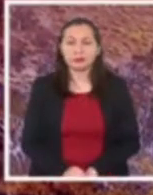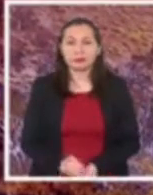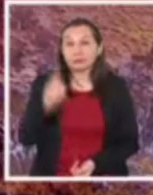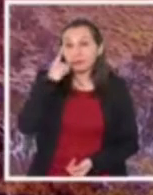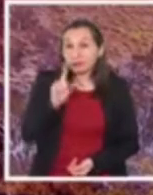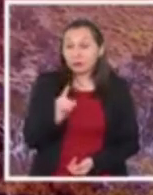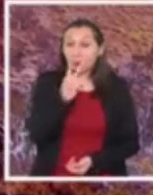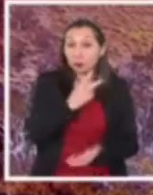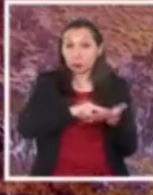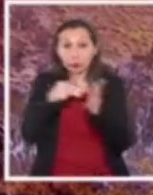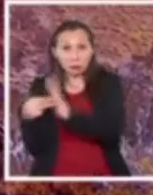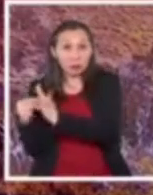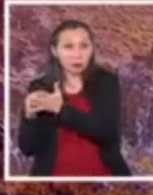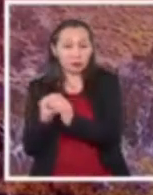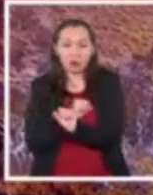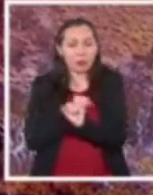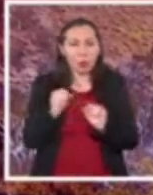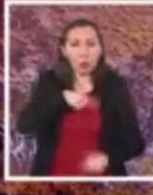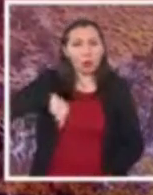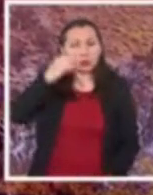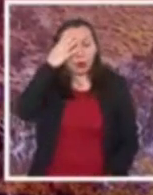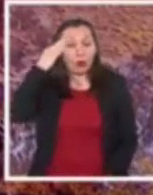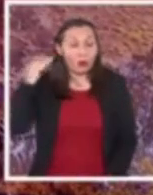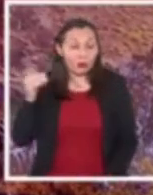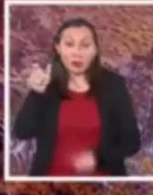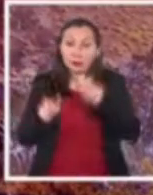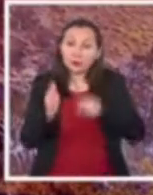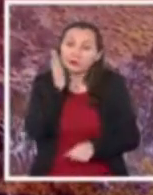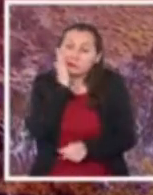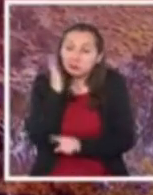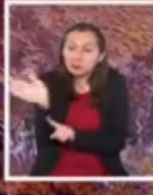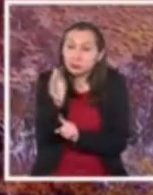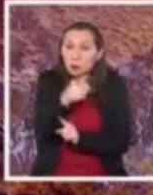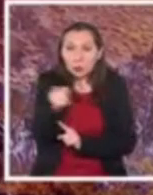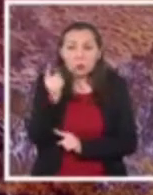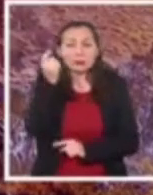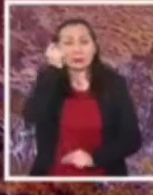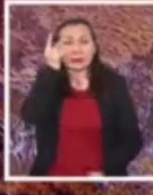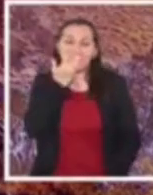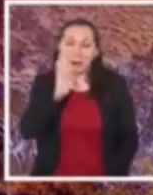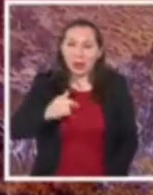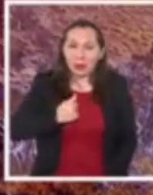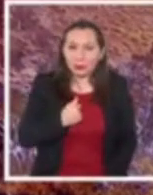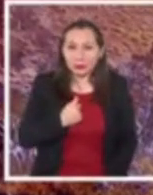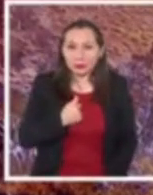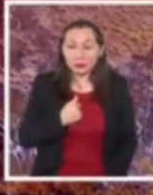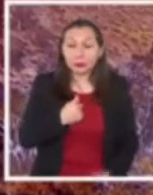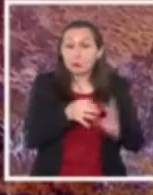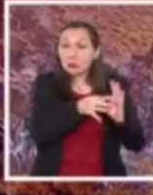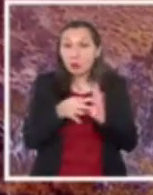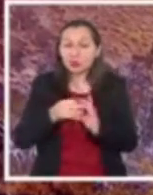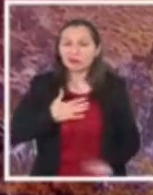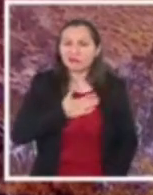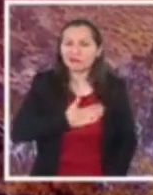Pero estas dos crisis no pueden hacernos olvidar queridos compatriotas Y ustedes lo saben mejor que yo que las causas